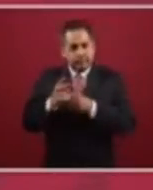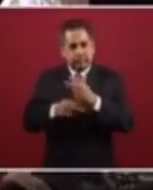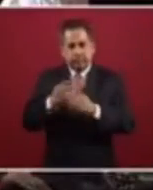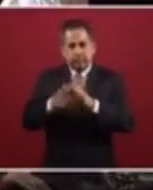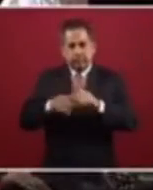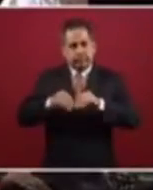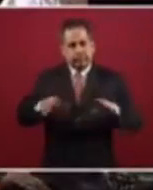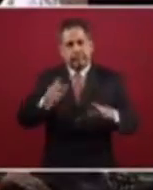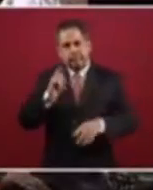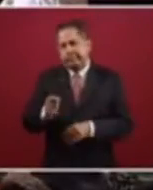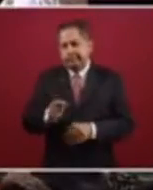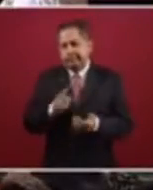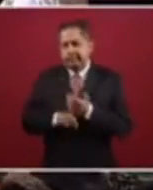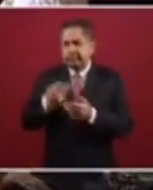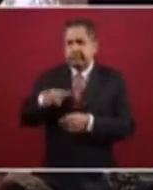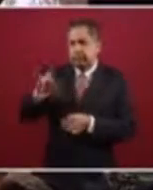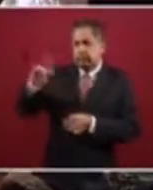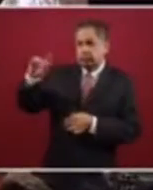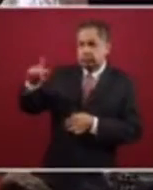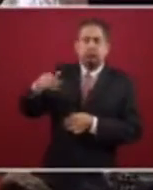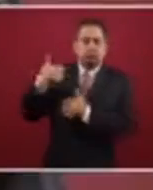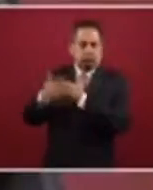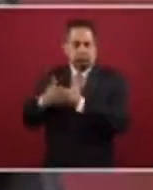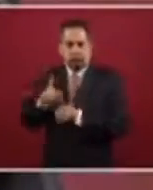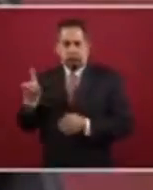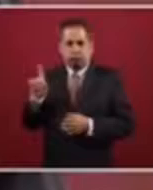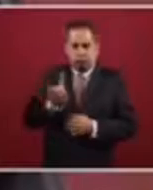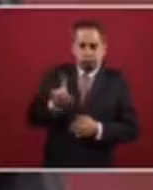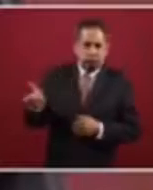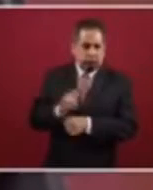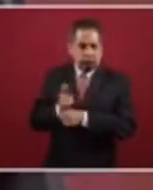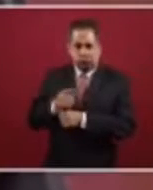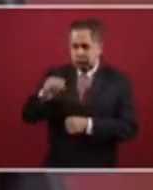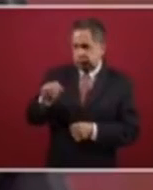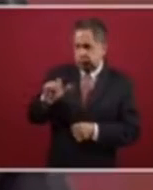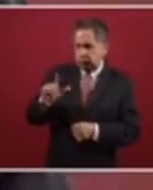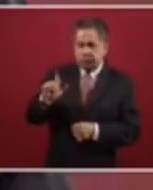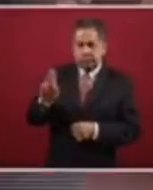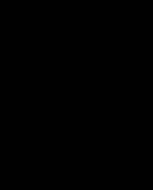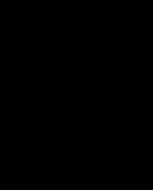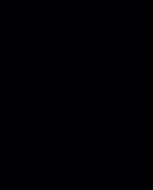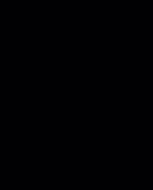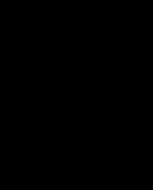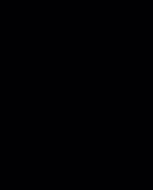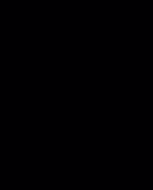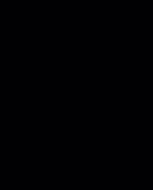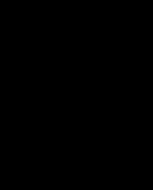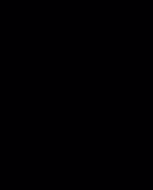van a hacer seguramente los funcionarios, en este caso el licenciado Bartlett.